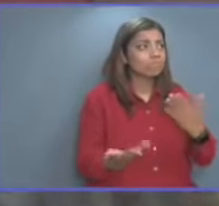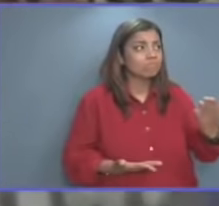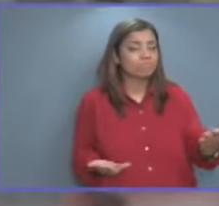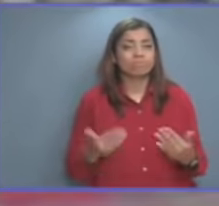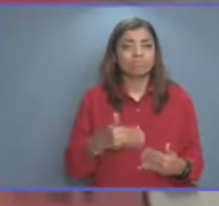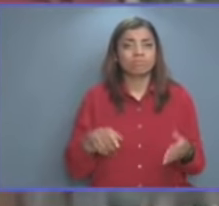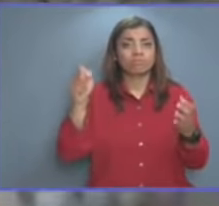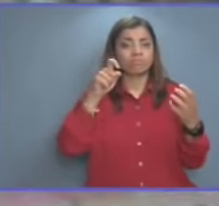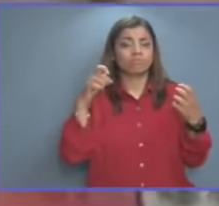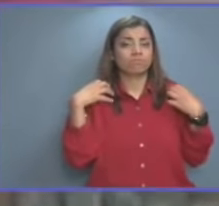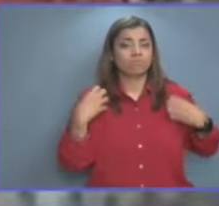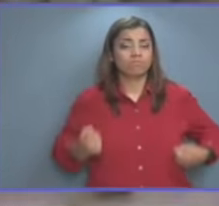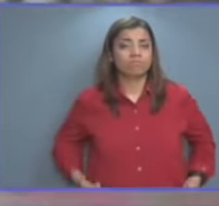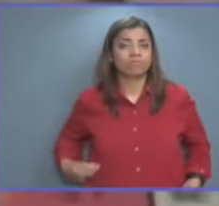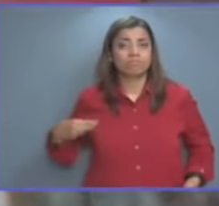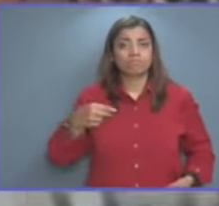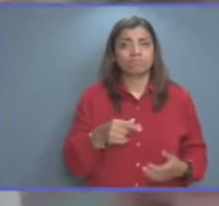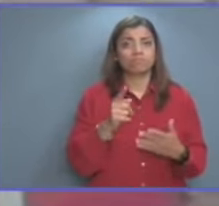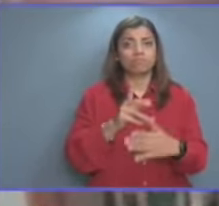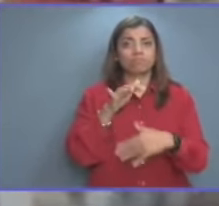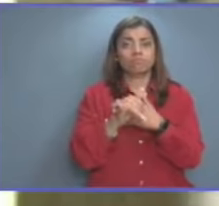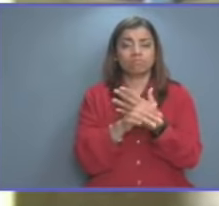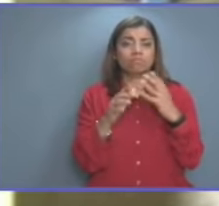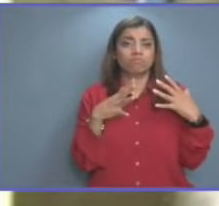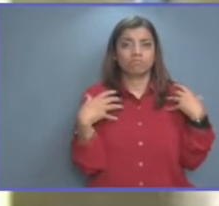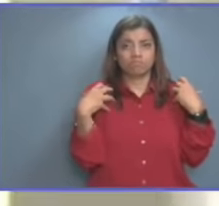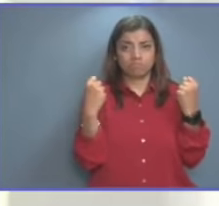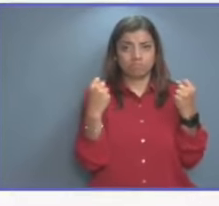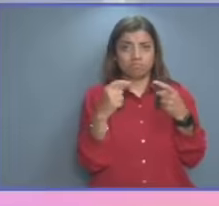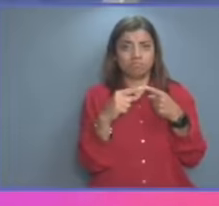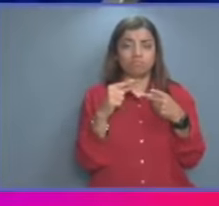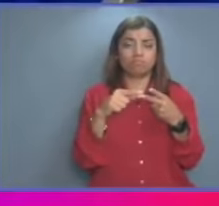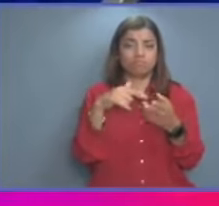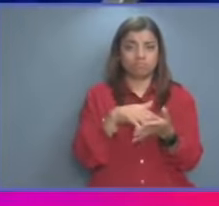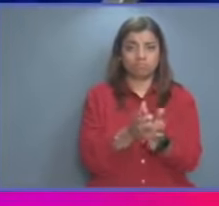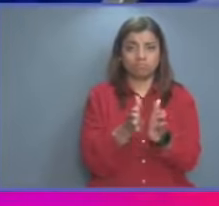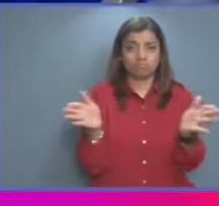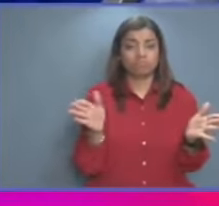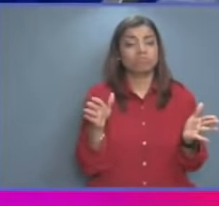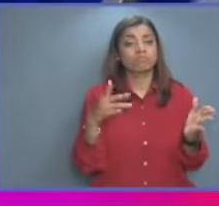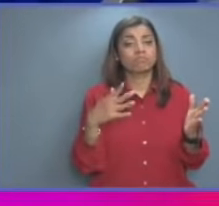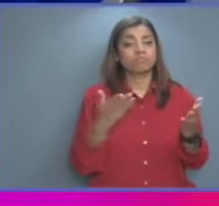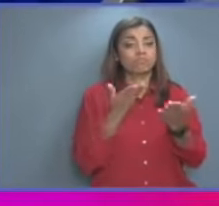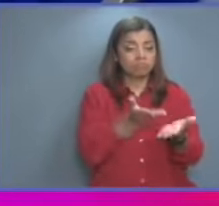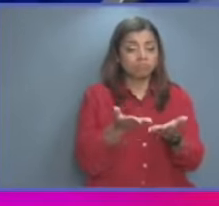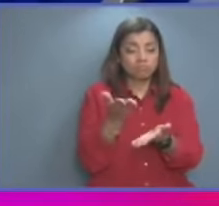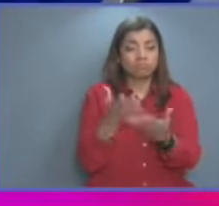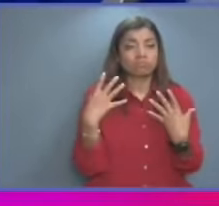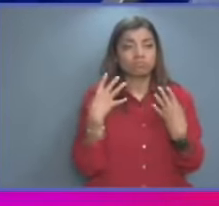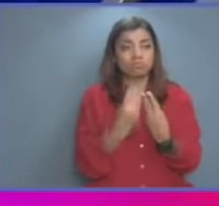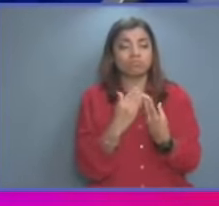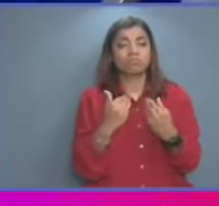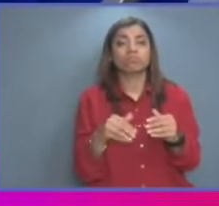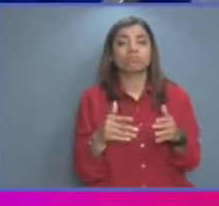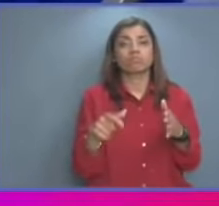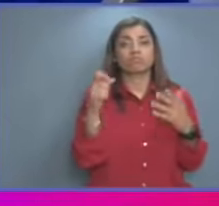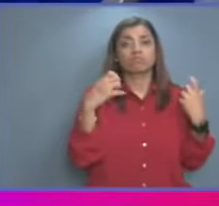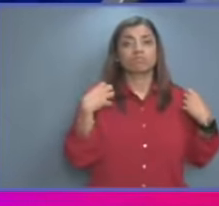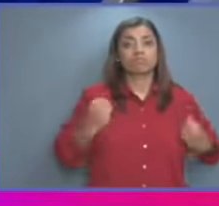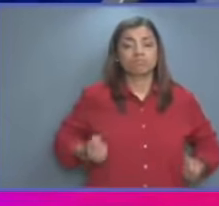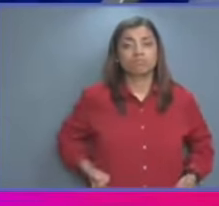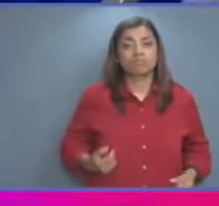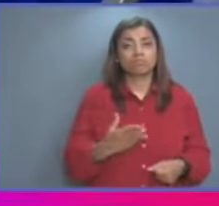al estado a financiar proyectos de salud pública y asistencia social sin embargo durante las administraciones del gobierno del